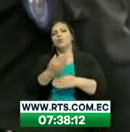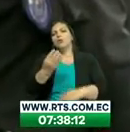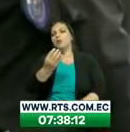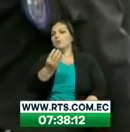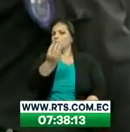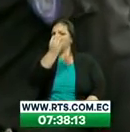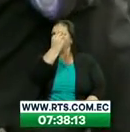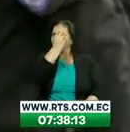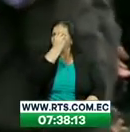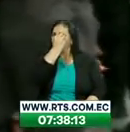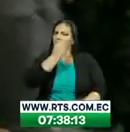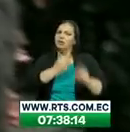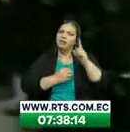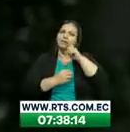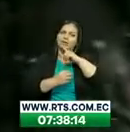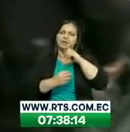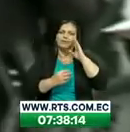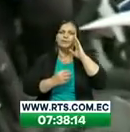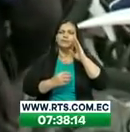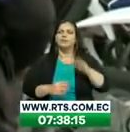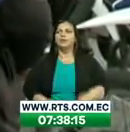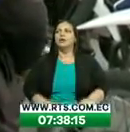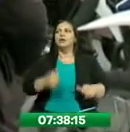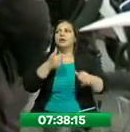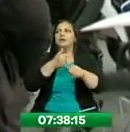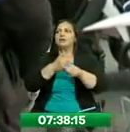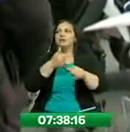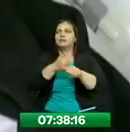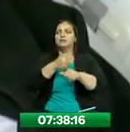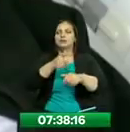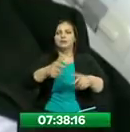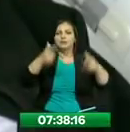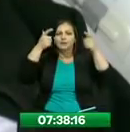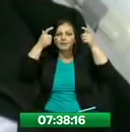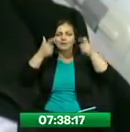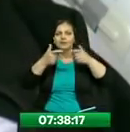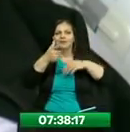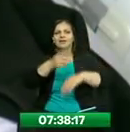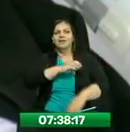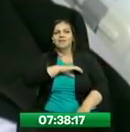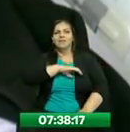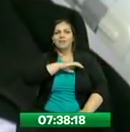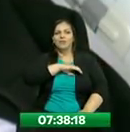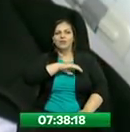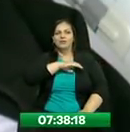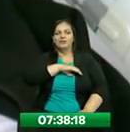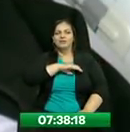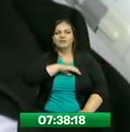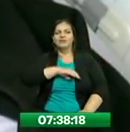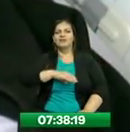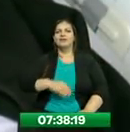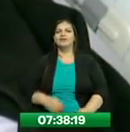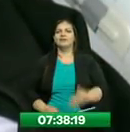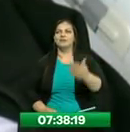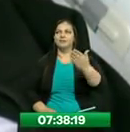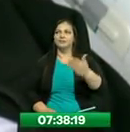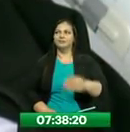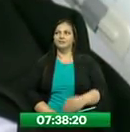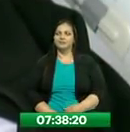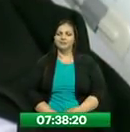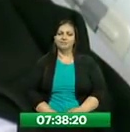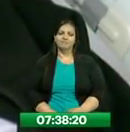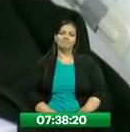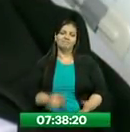a graduarse junto a sus compañeros de promoción como agente humo. Seguir haciendo lo que yo hacía, tal vez ya no pueda hacer